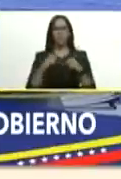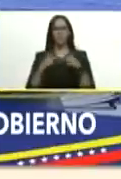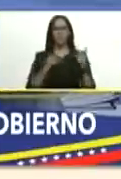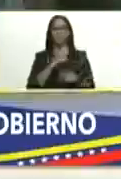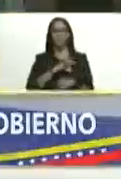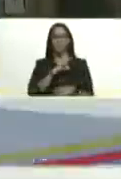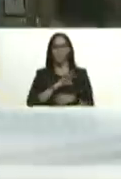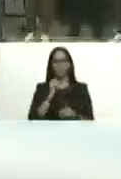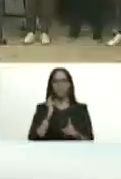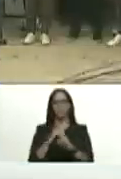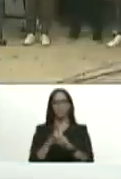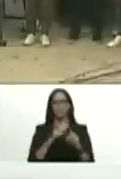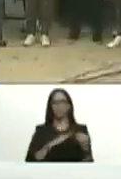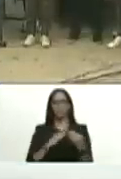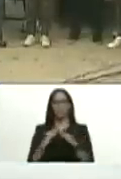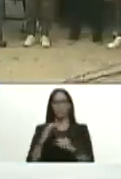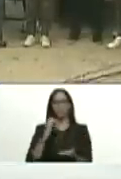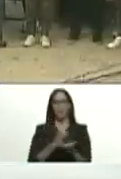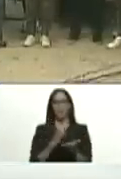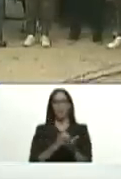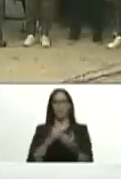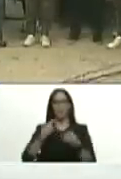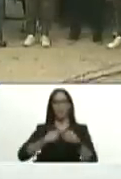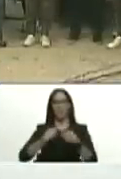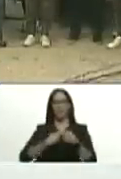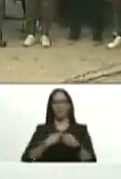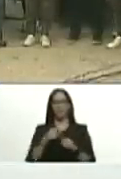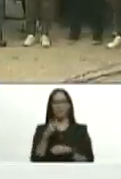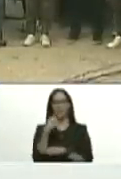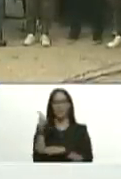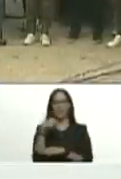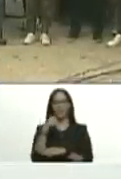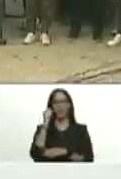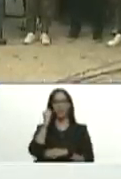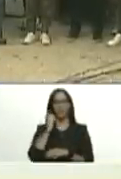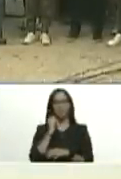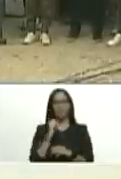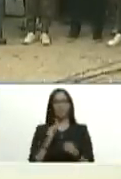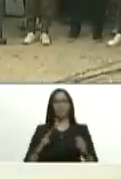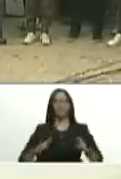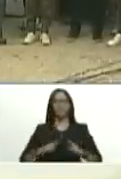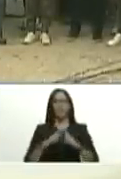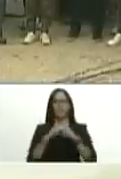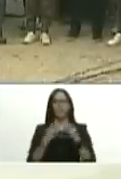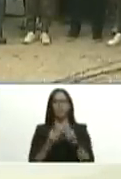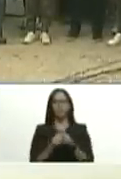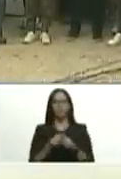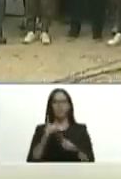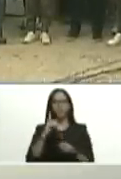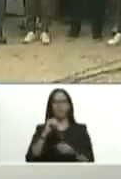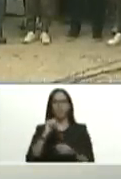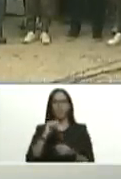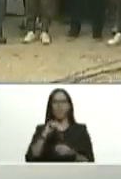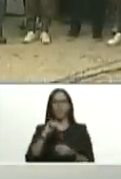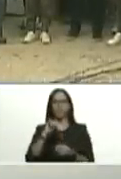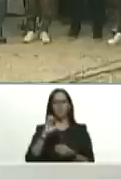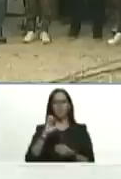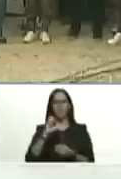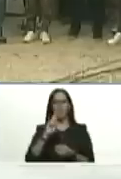directa comunal Katia Gas, acá en la parroquia Sucre. Se encuentra acompañado de Dayerlin